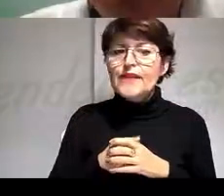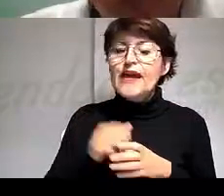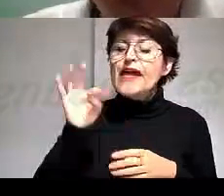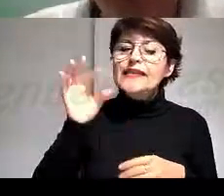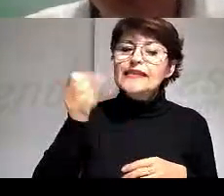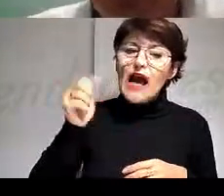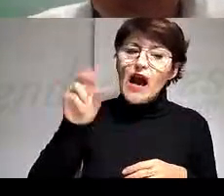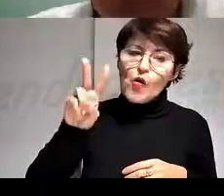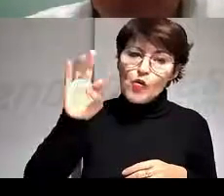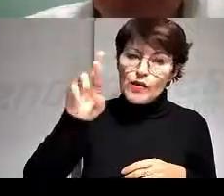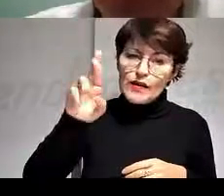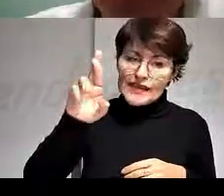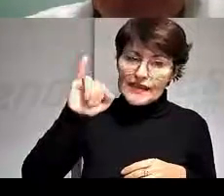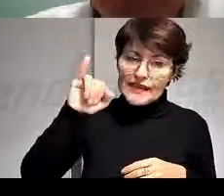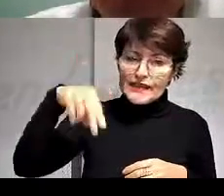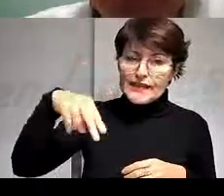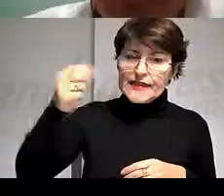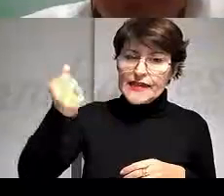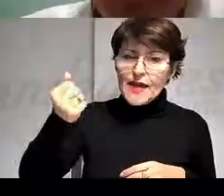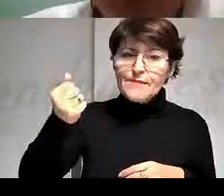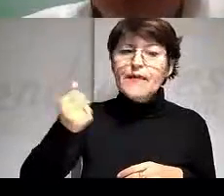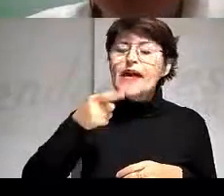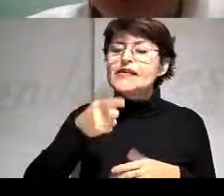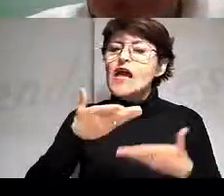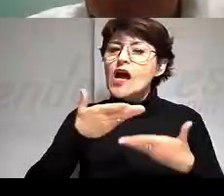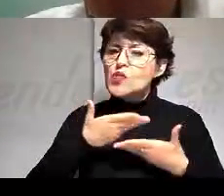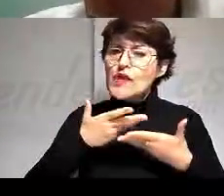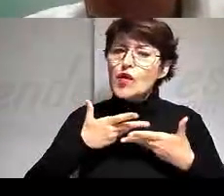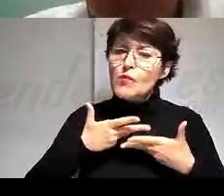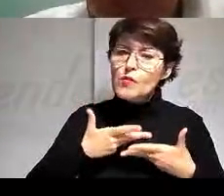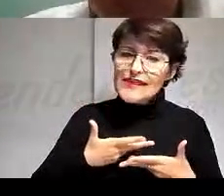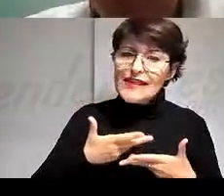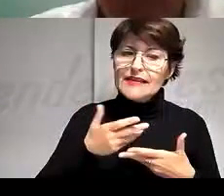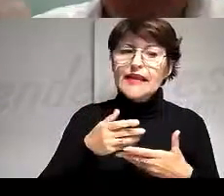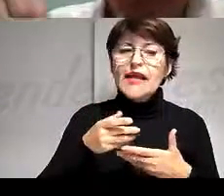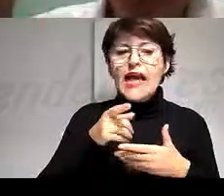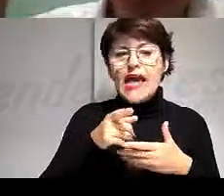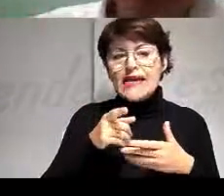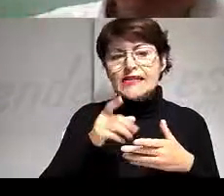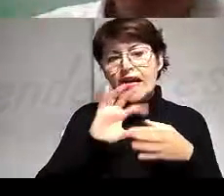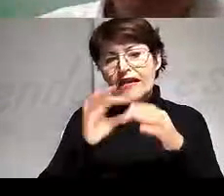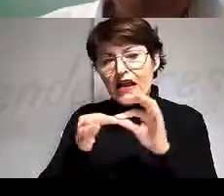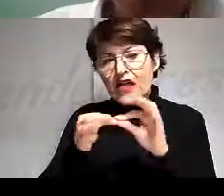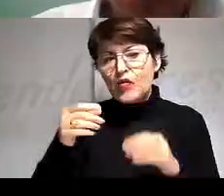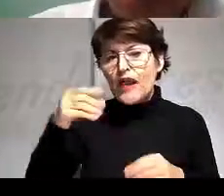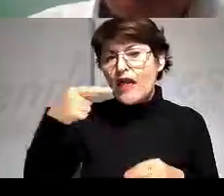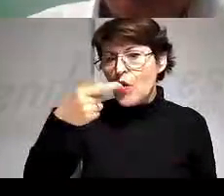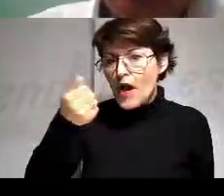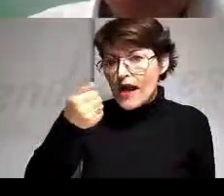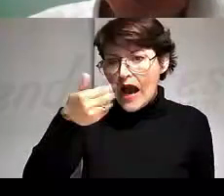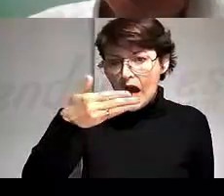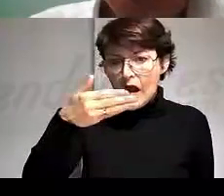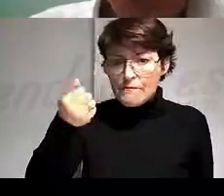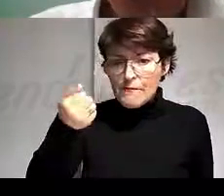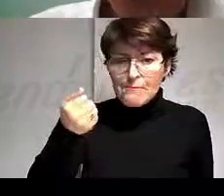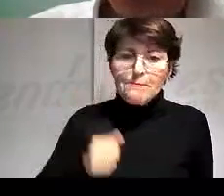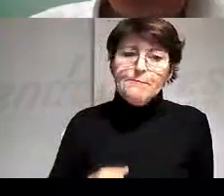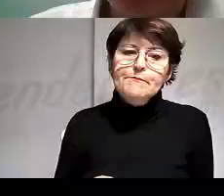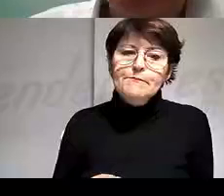que es un aminoácido sedante, es un precursor del GABA. El GABA, el ácido gamma aminobutírico, es